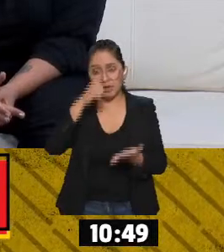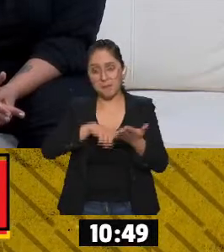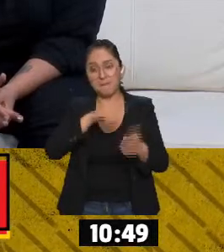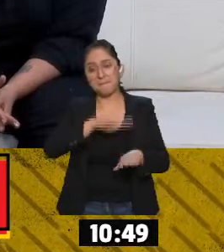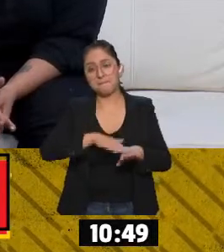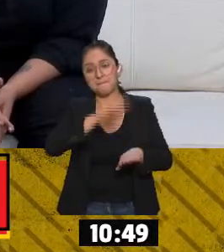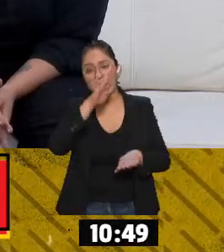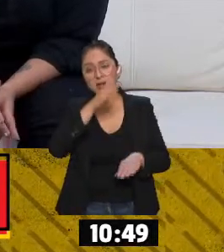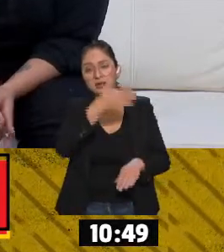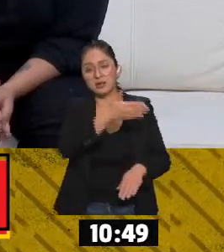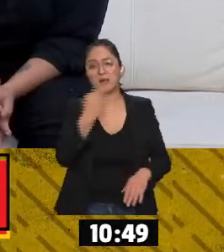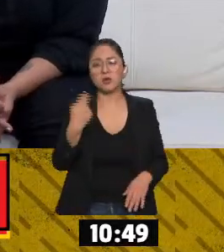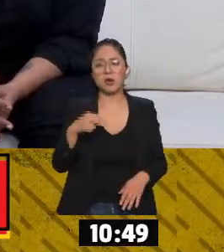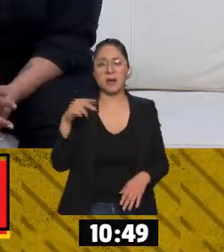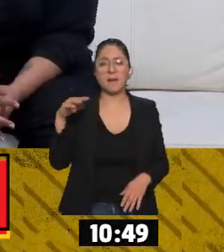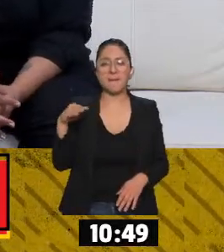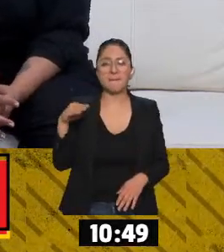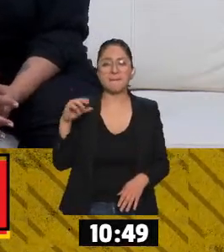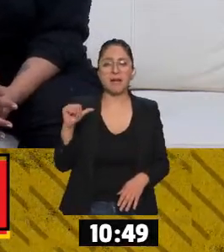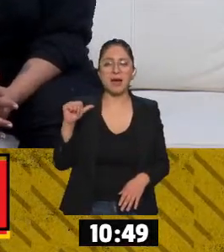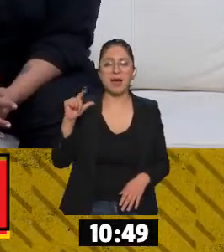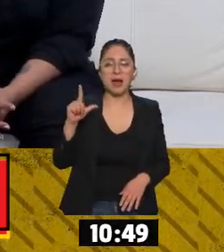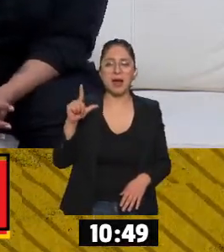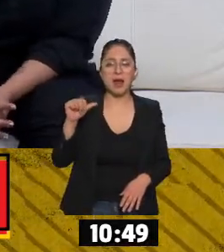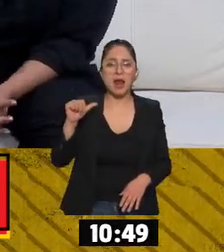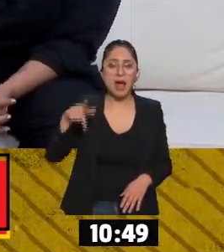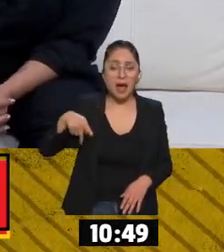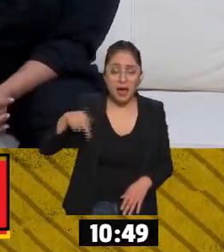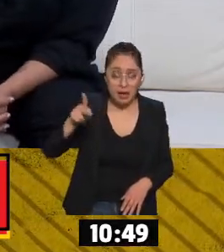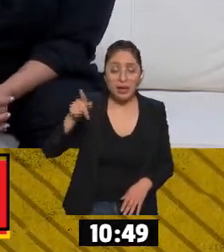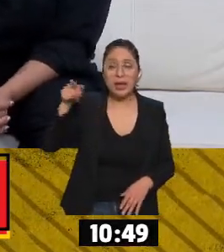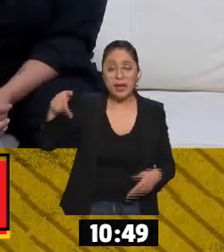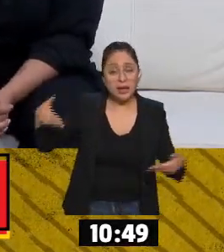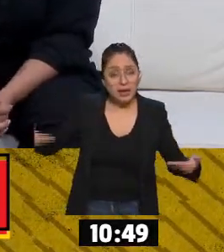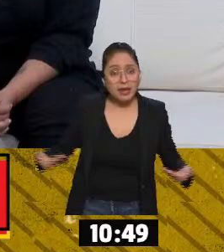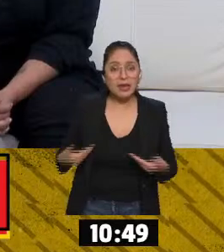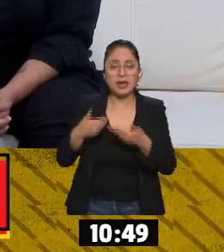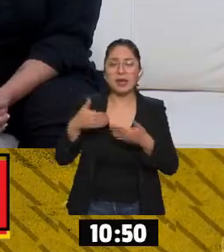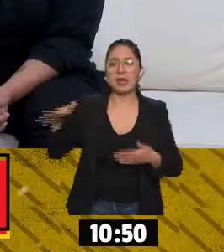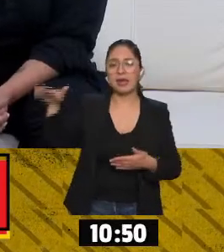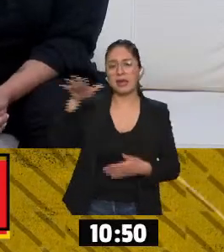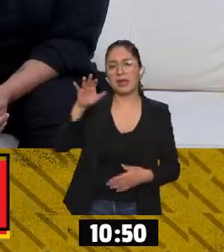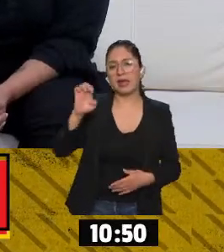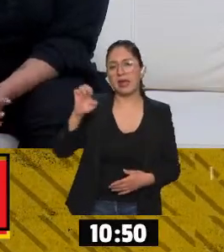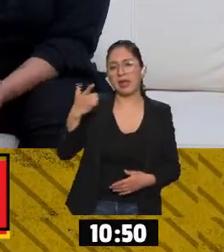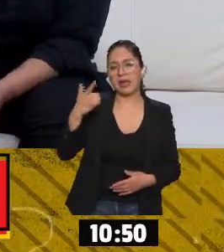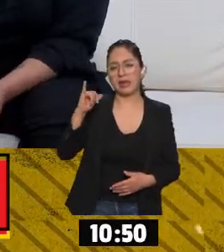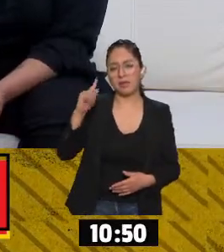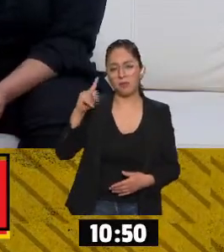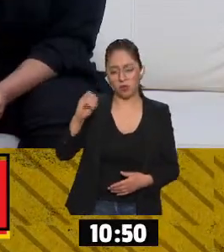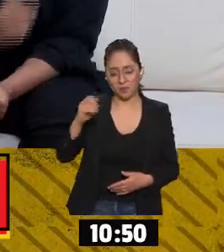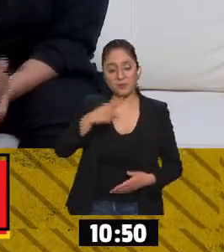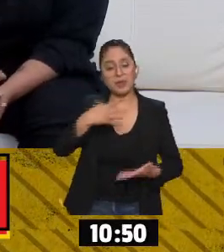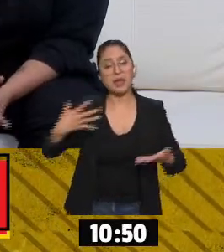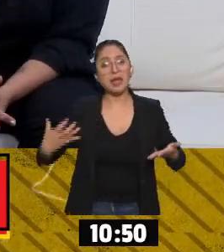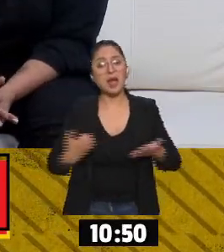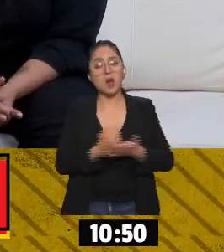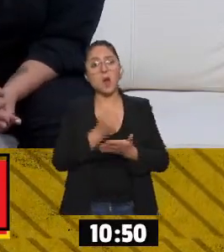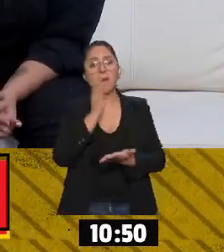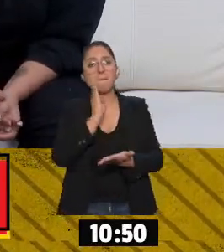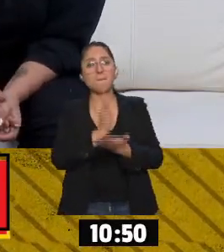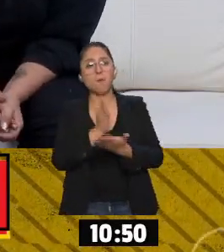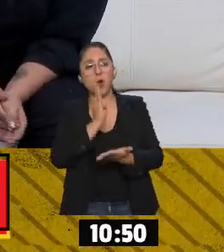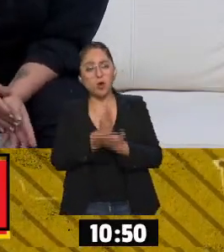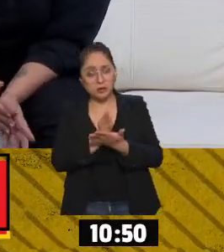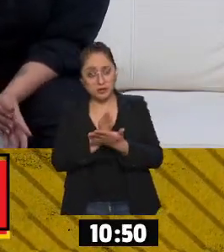la atleta Malak Wahba, es egipcia, ganó bronce. También masculino ganó